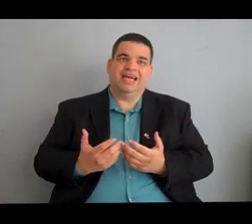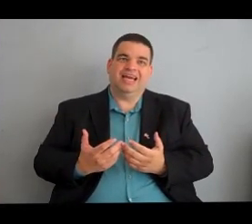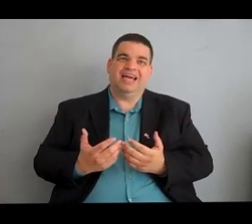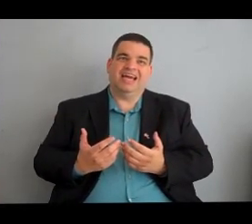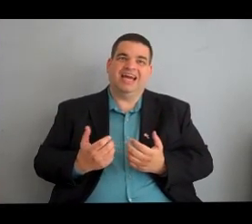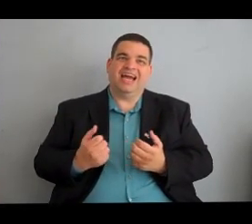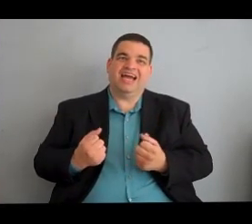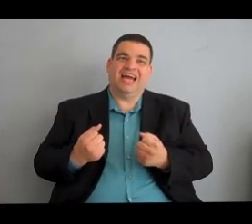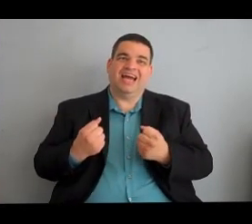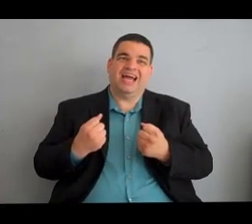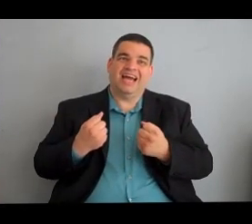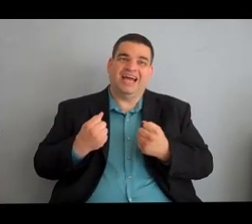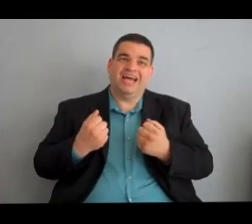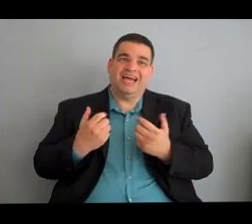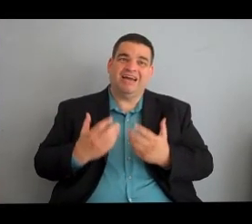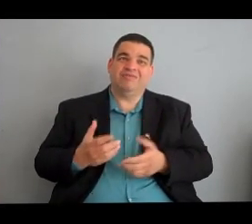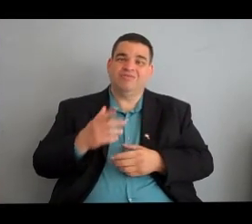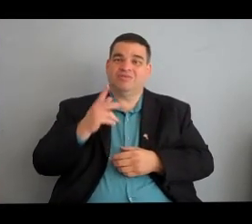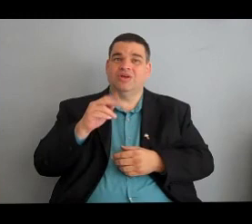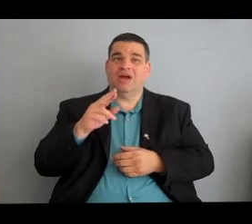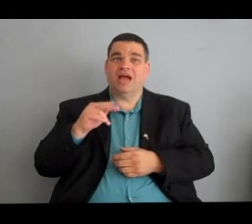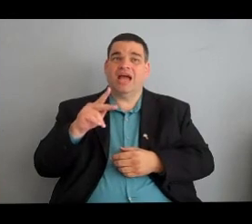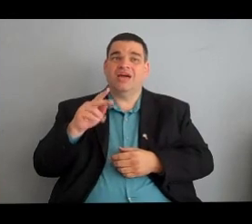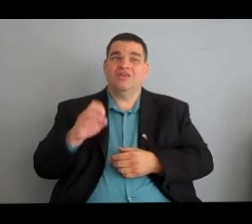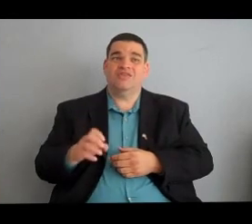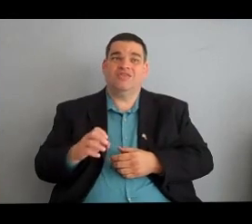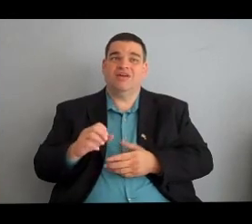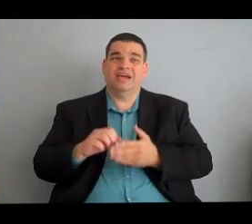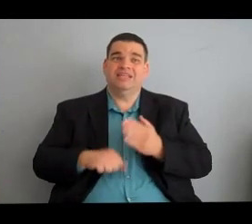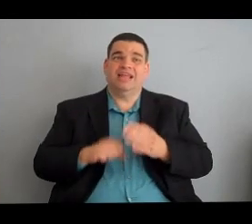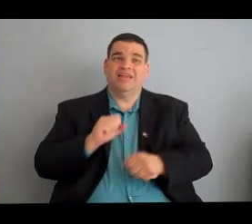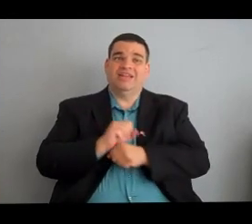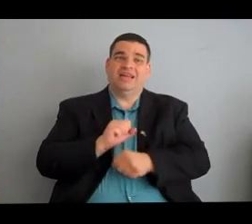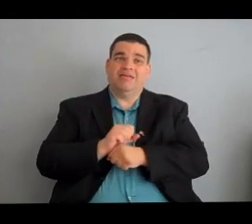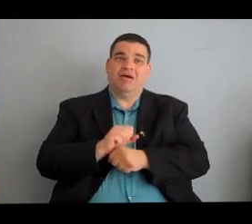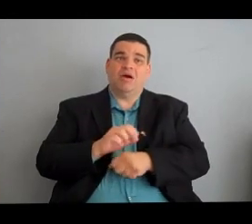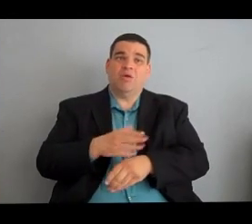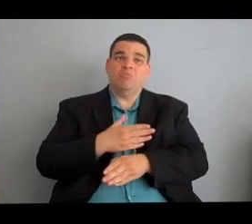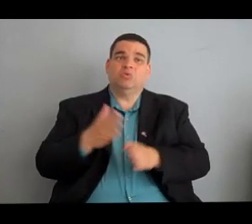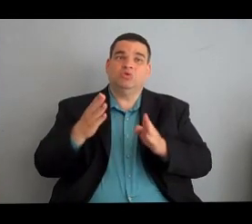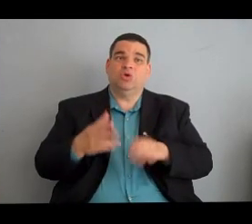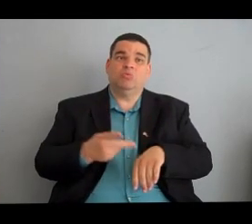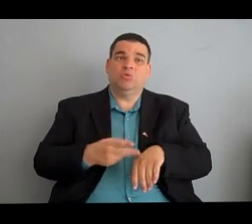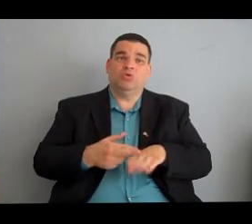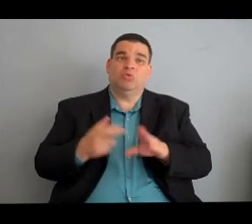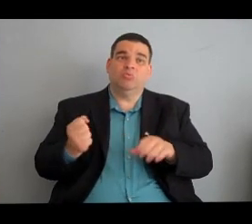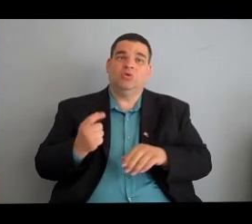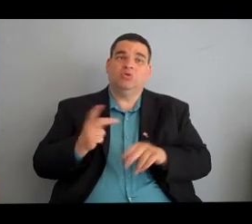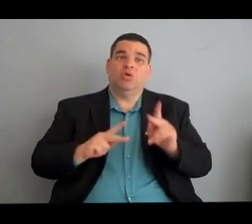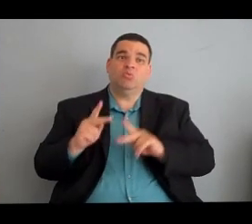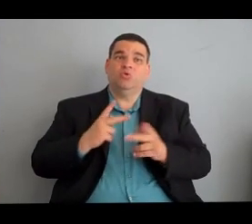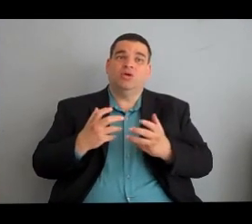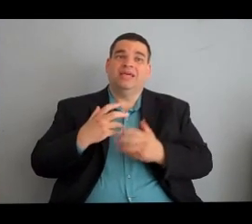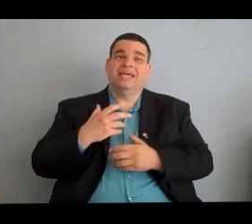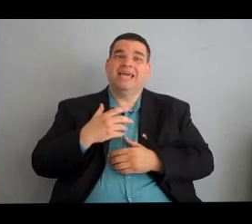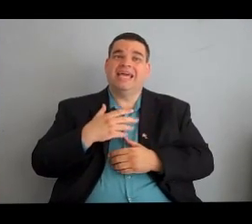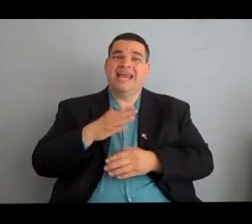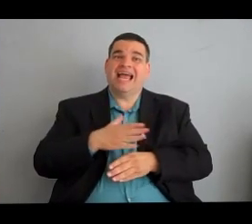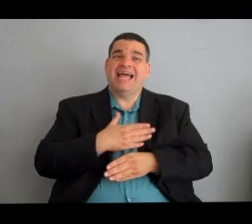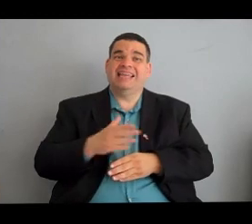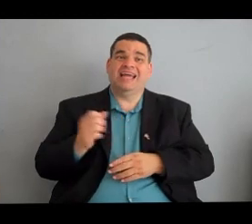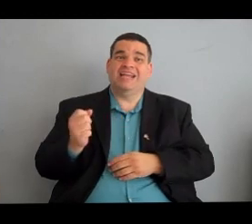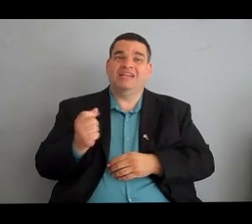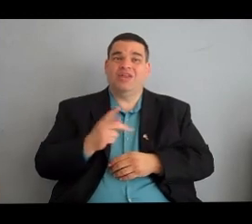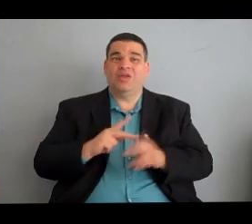le han quitado el trabajo al músico puertorriqueño, también. Porque todo el mundo quiere cantar, cuando llega la Navidad todo el mundo quiere tocar, si ven